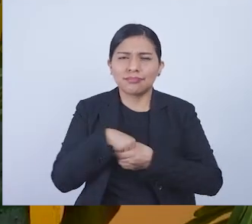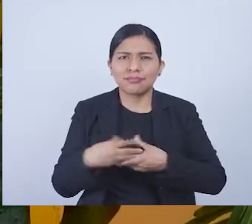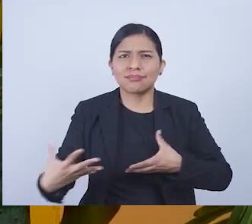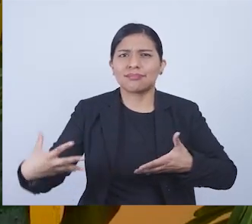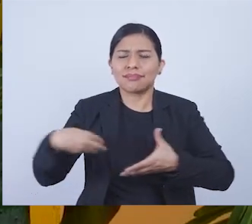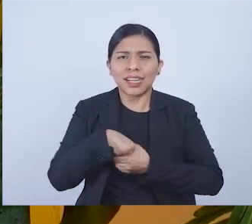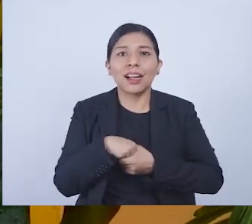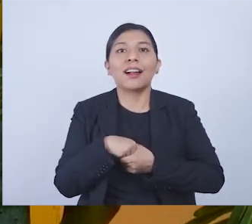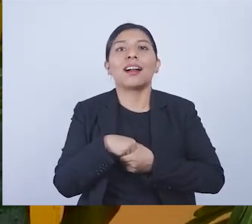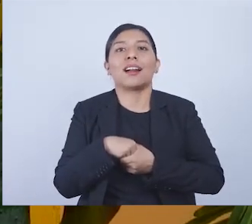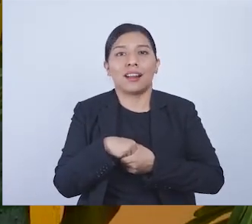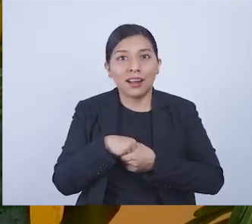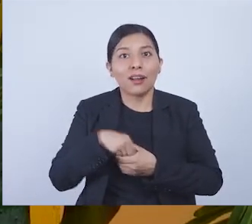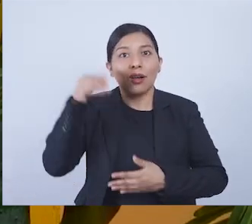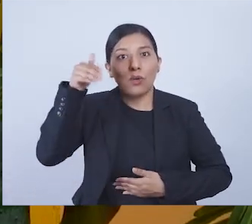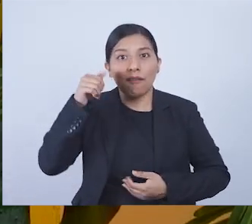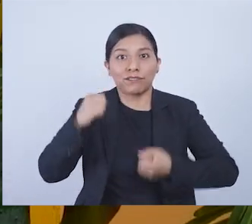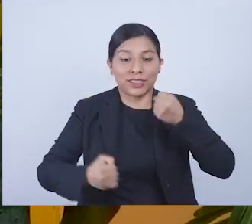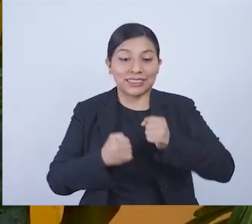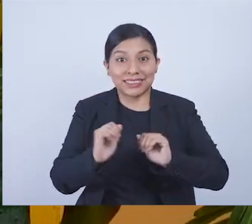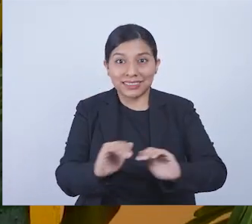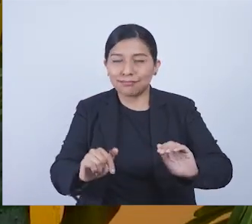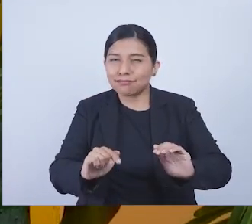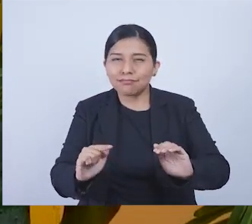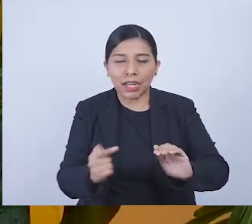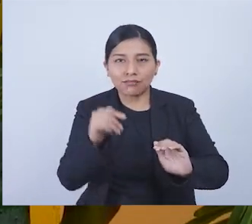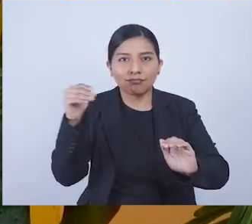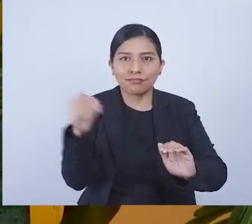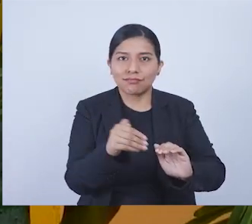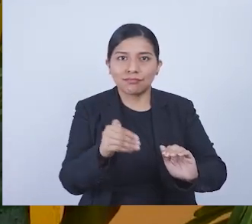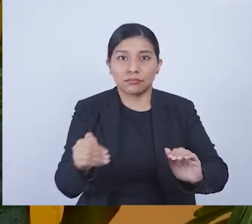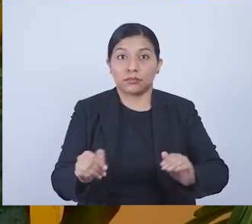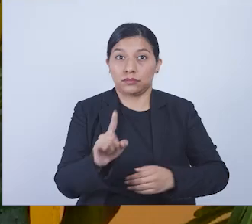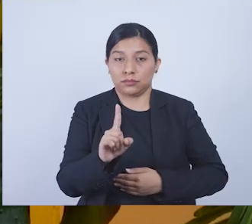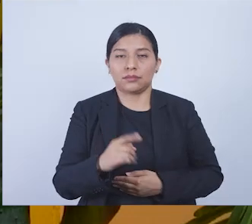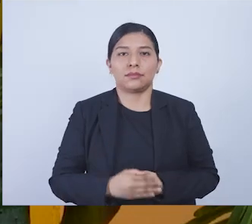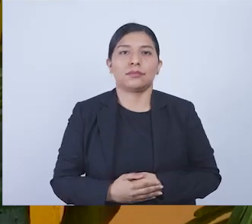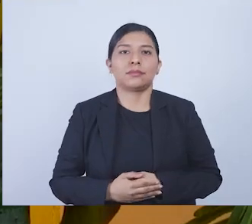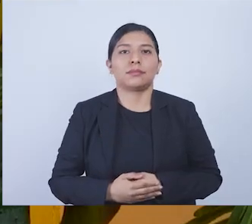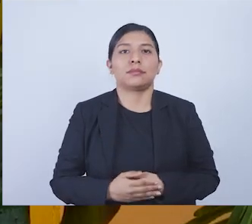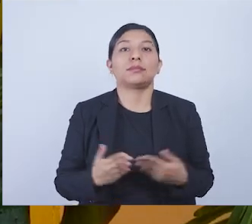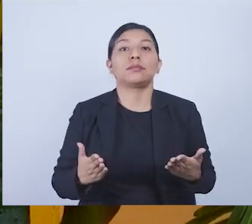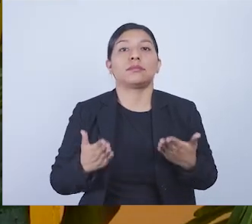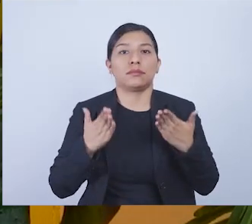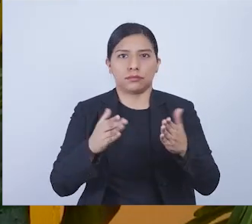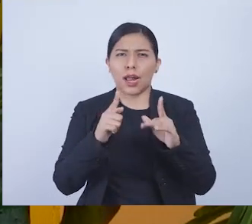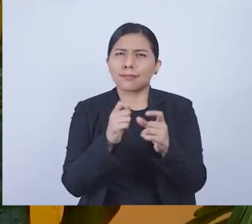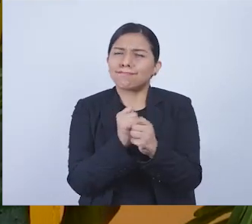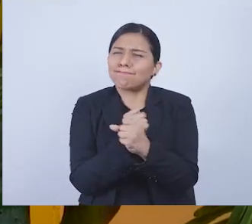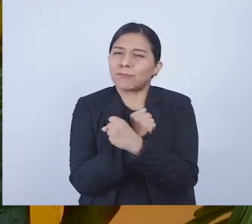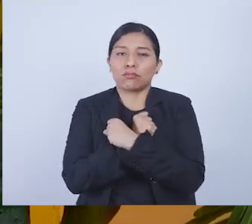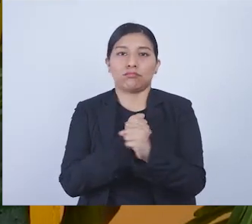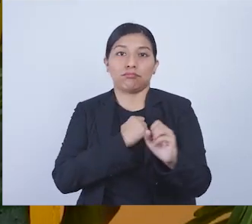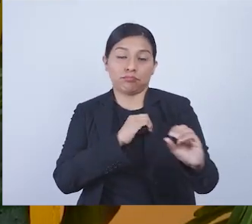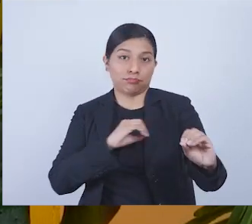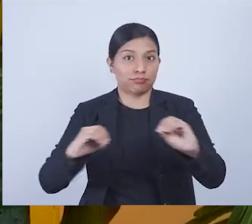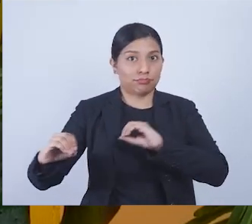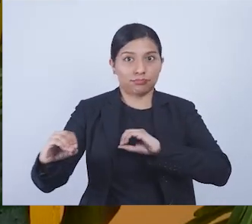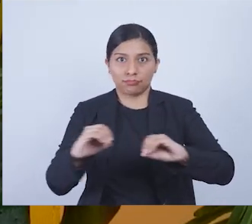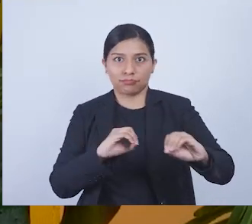donde entra la educación física en los niños. Para, uno, provocar ese amor al movimiento